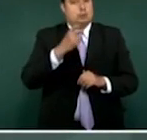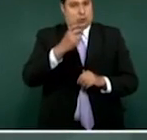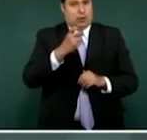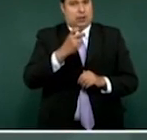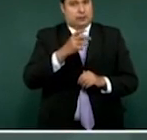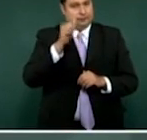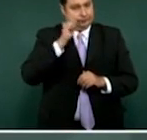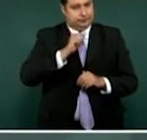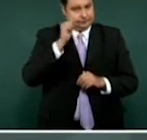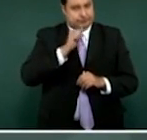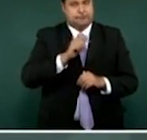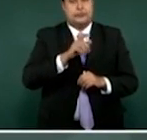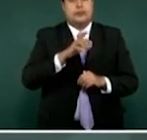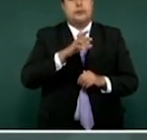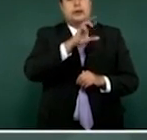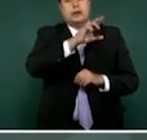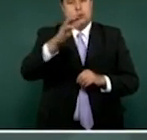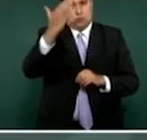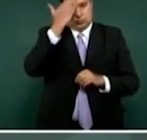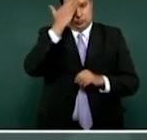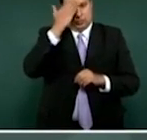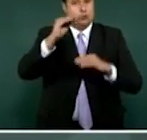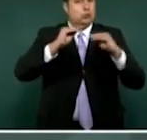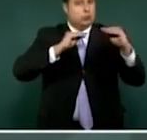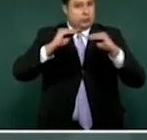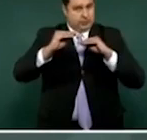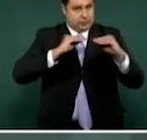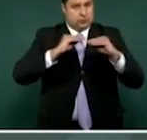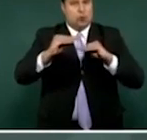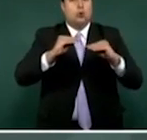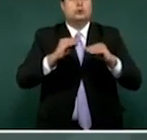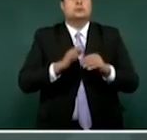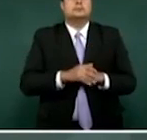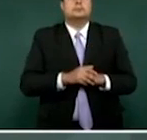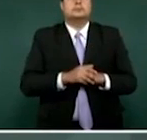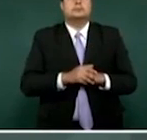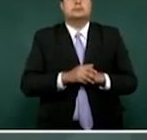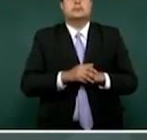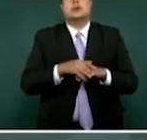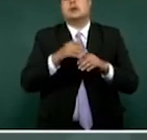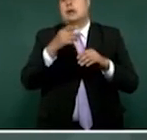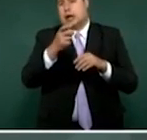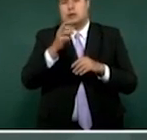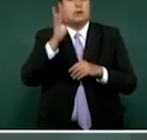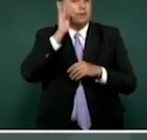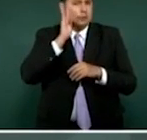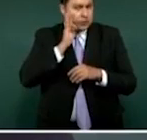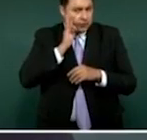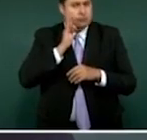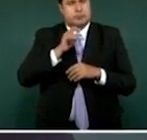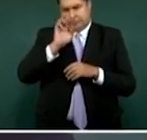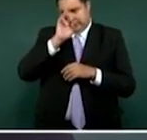reconocer la importancia que tienen movimientos como el feminismo,